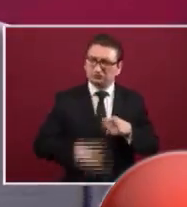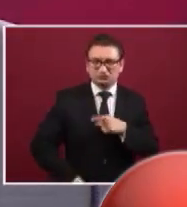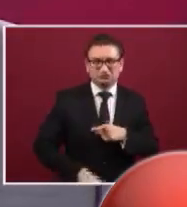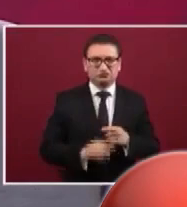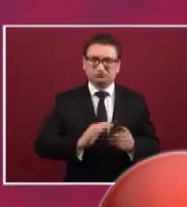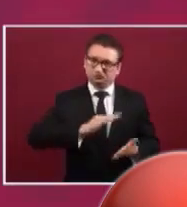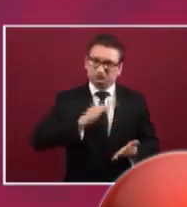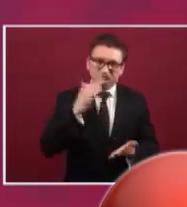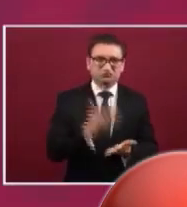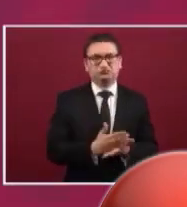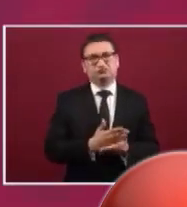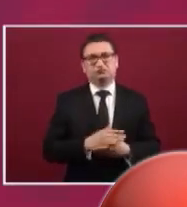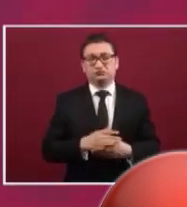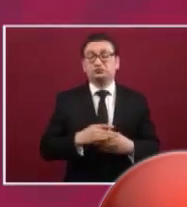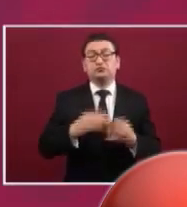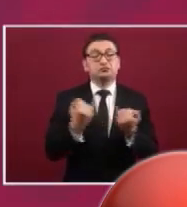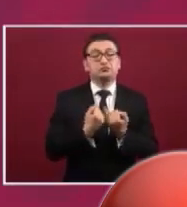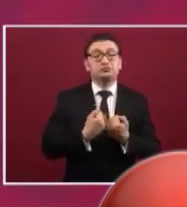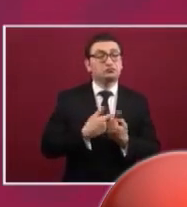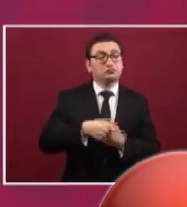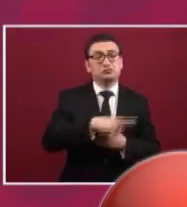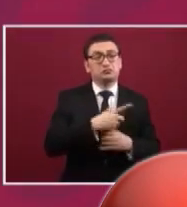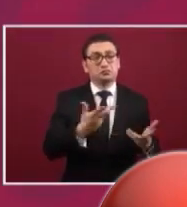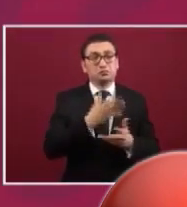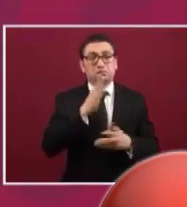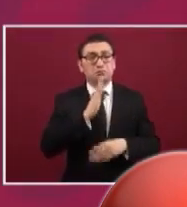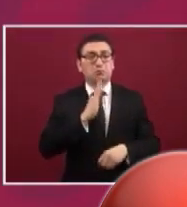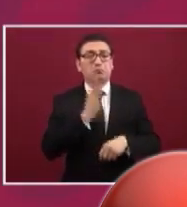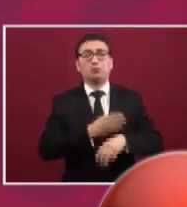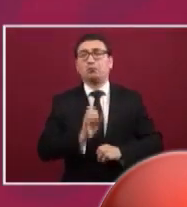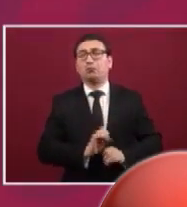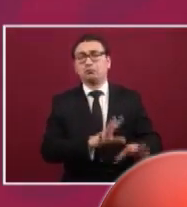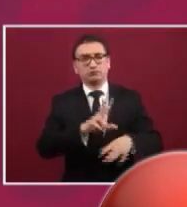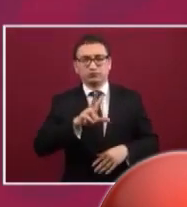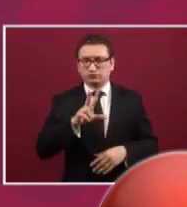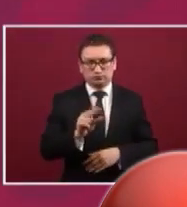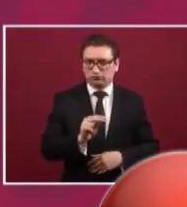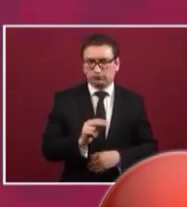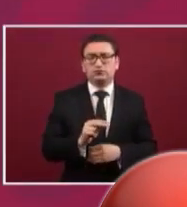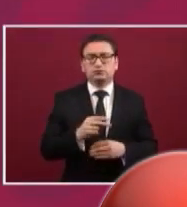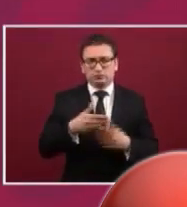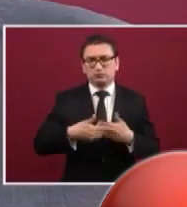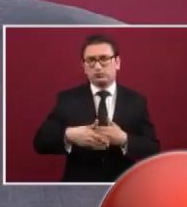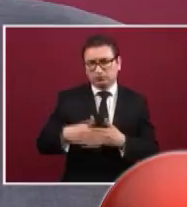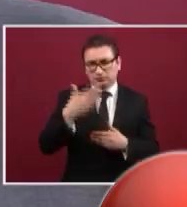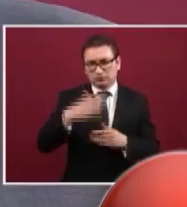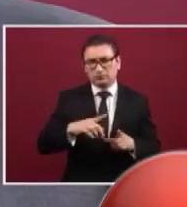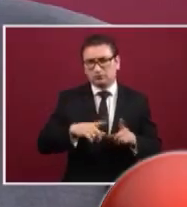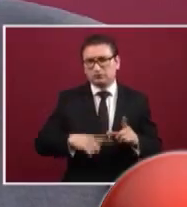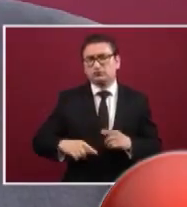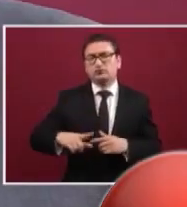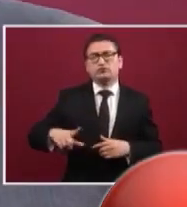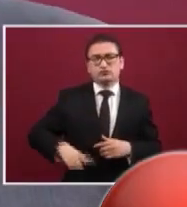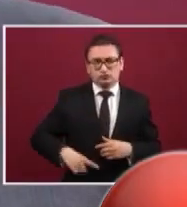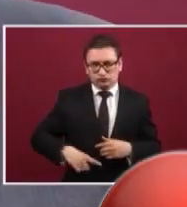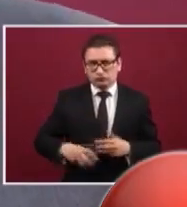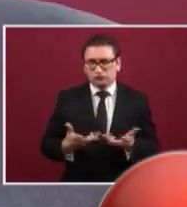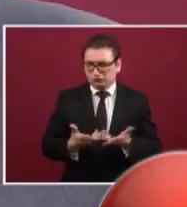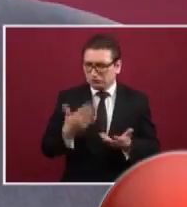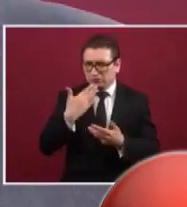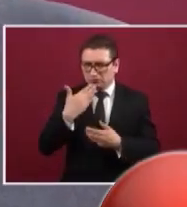por acabar con la impunidad, porque exista un verdadero Estado de Derecho, no de